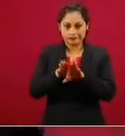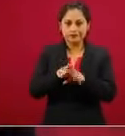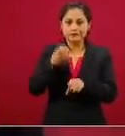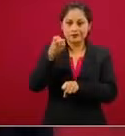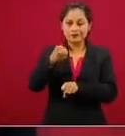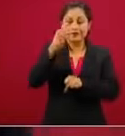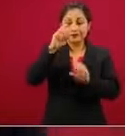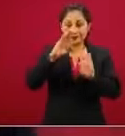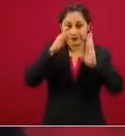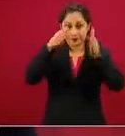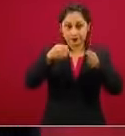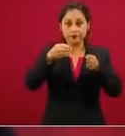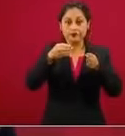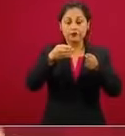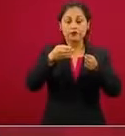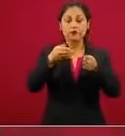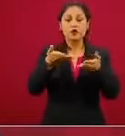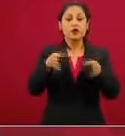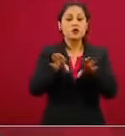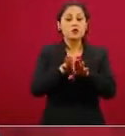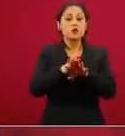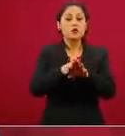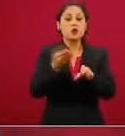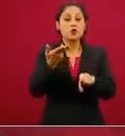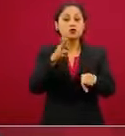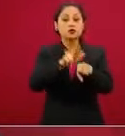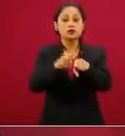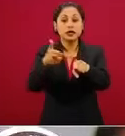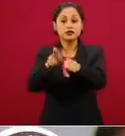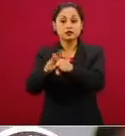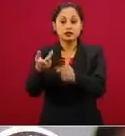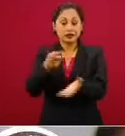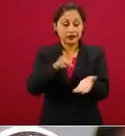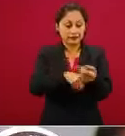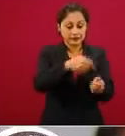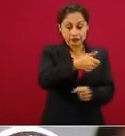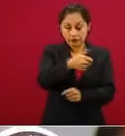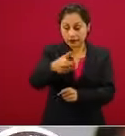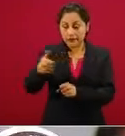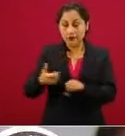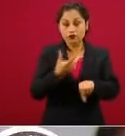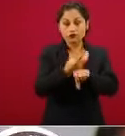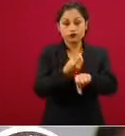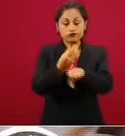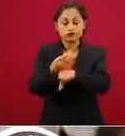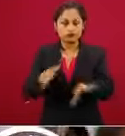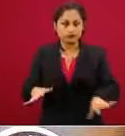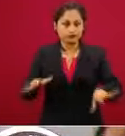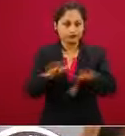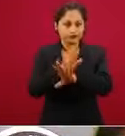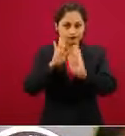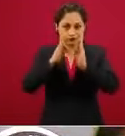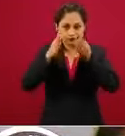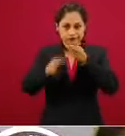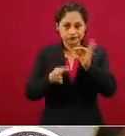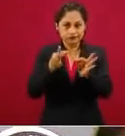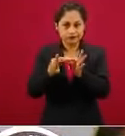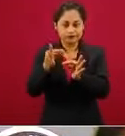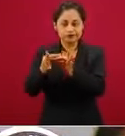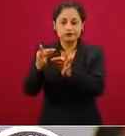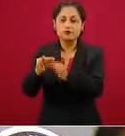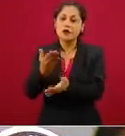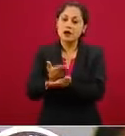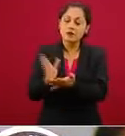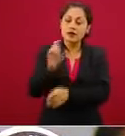donde por modificar las condiciones de operación de los hospitales en el Sistema Nacional de Salud, por haber firmado un convenio